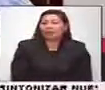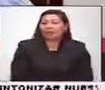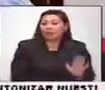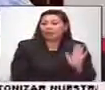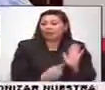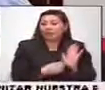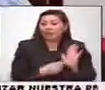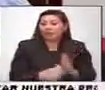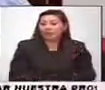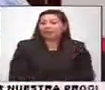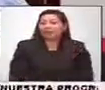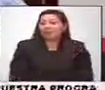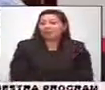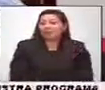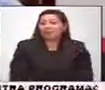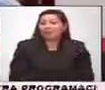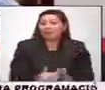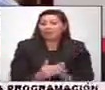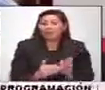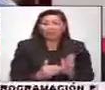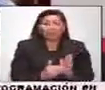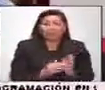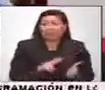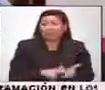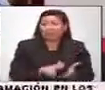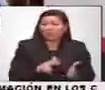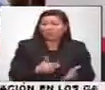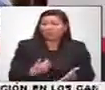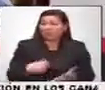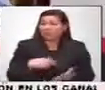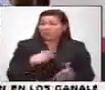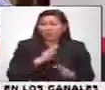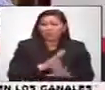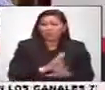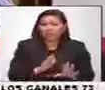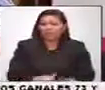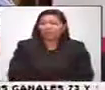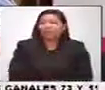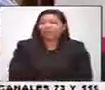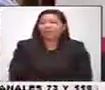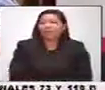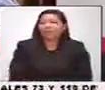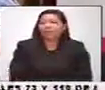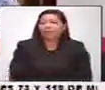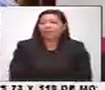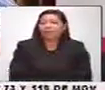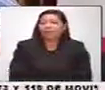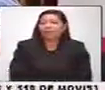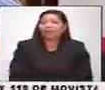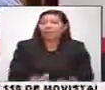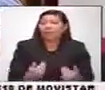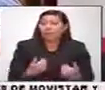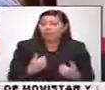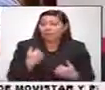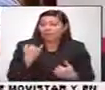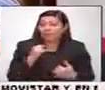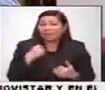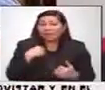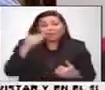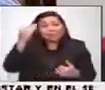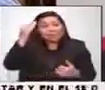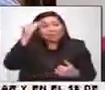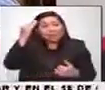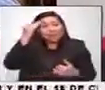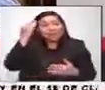escrito en mí en mi ley el artículo no está aprobado la ley no está lista nosotros creo que tenemos el criterio de saber